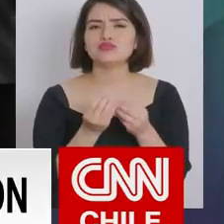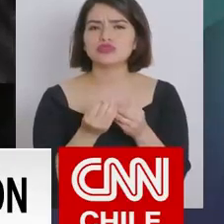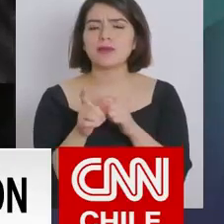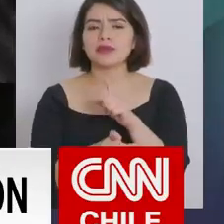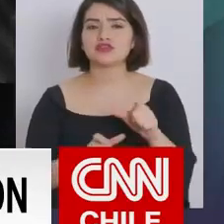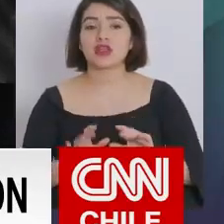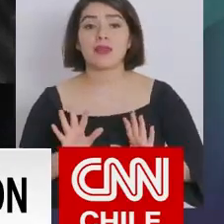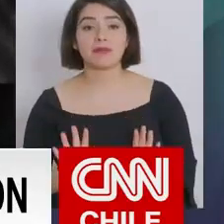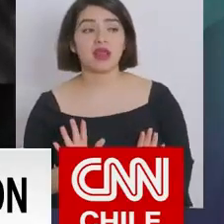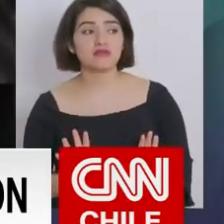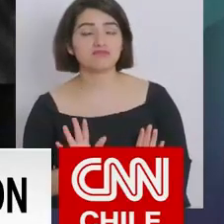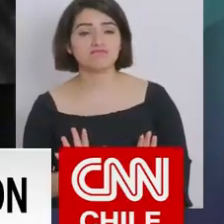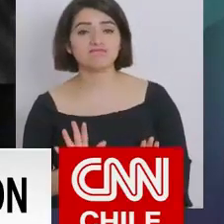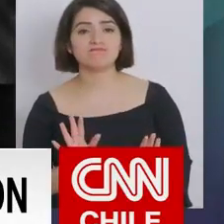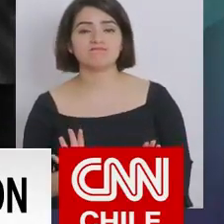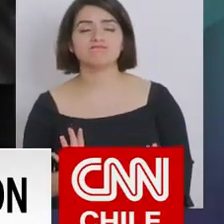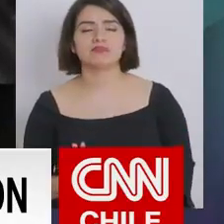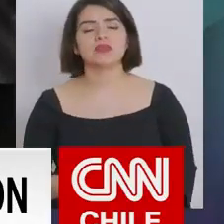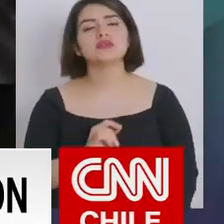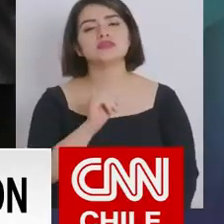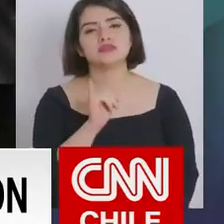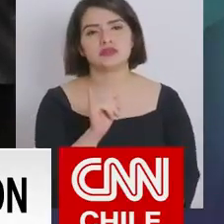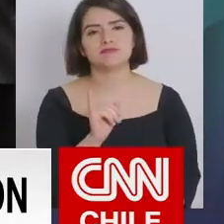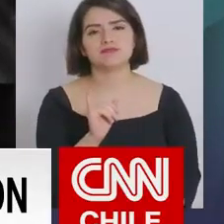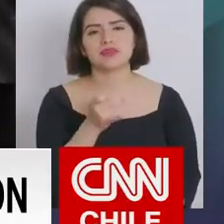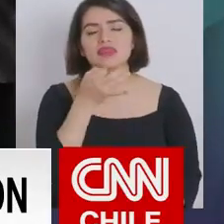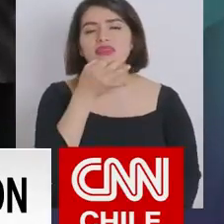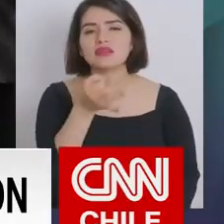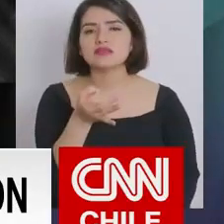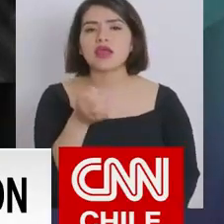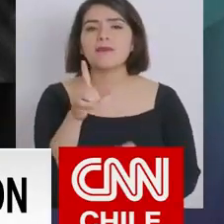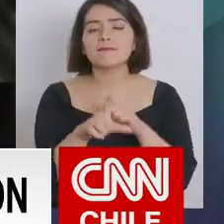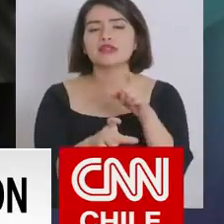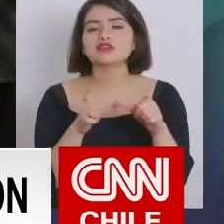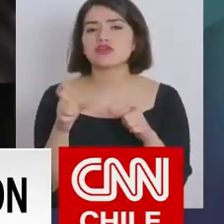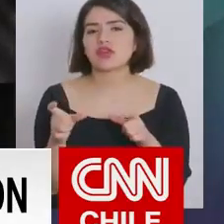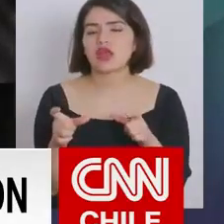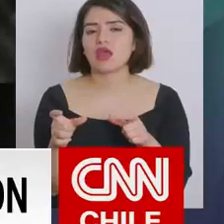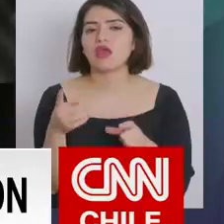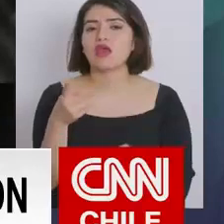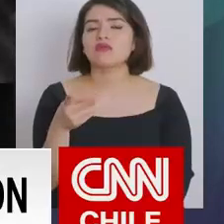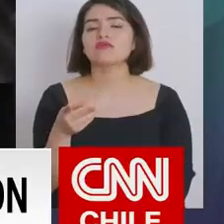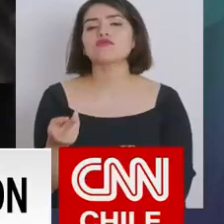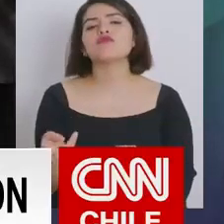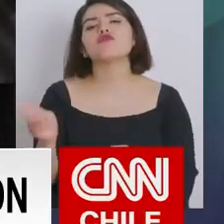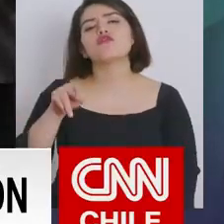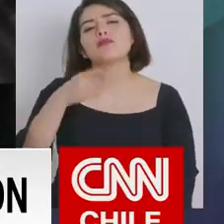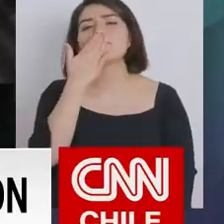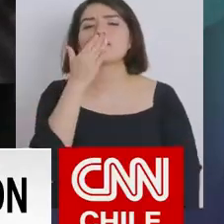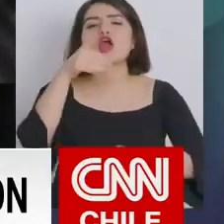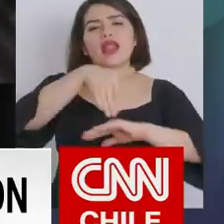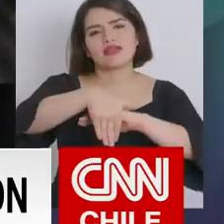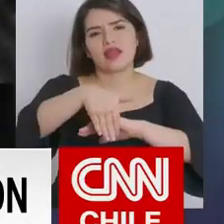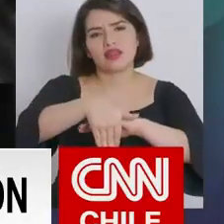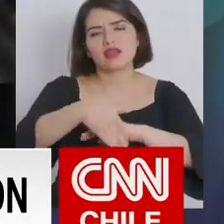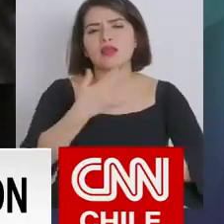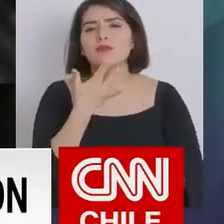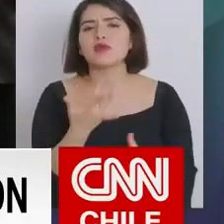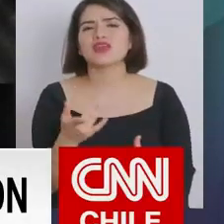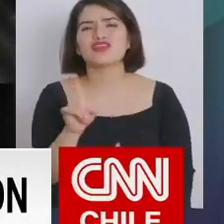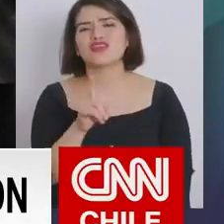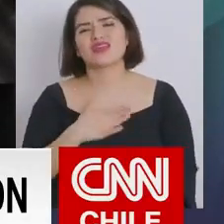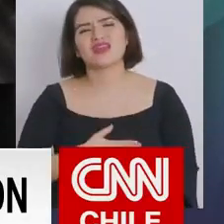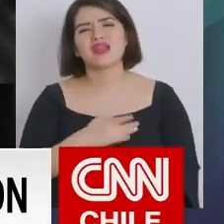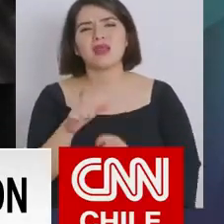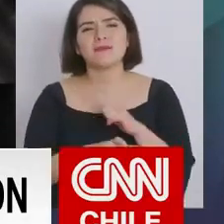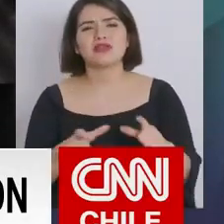personas esperando. Obviamente se les ha dicho a las personas que vuelvan en la tarde. ¿Por qué? Porque no queremos que las personas